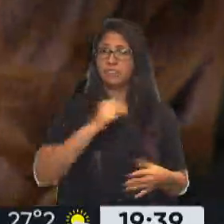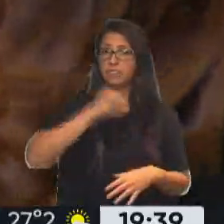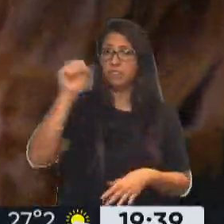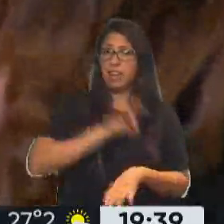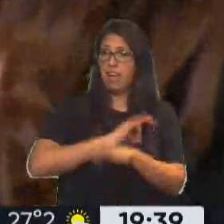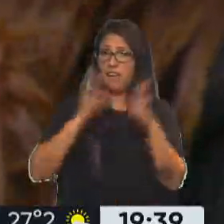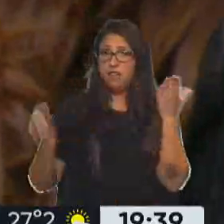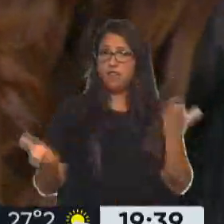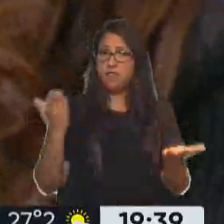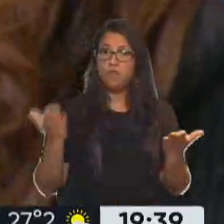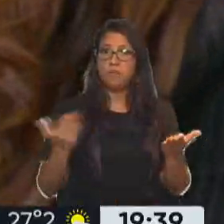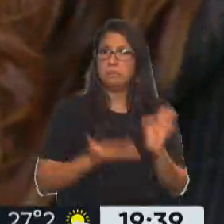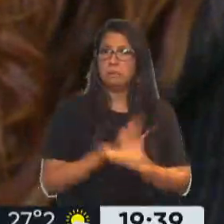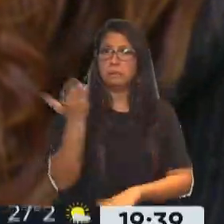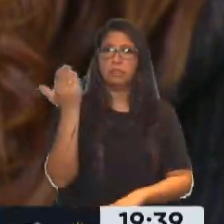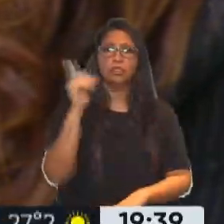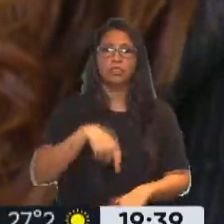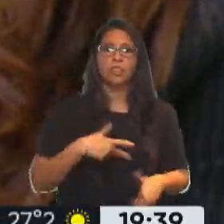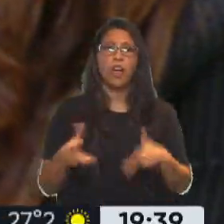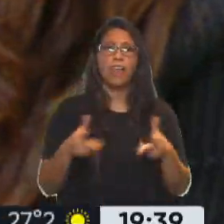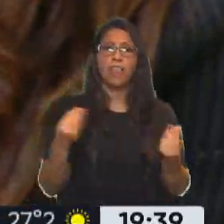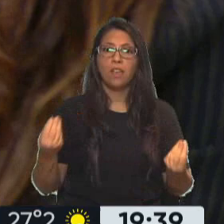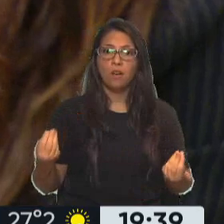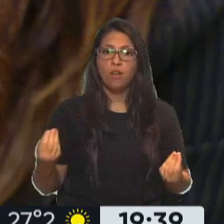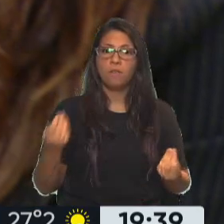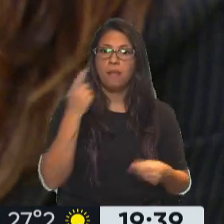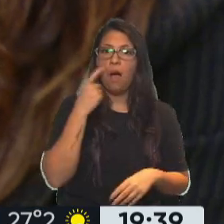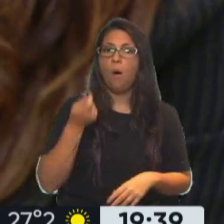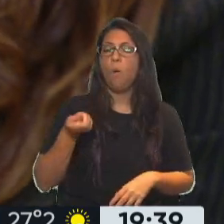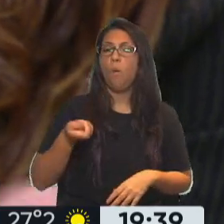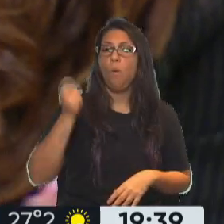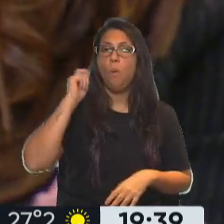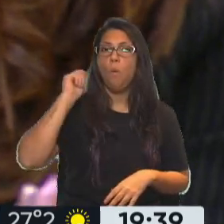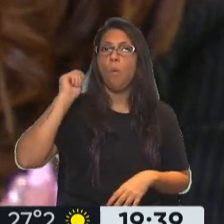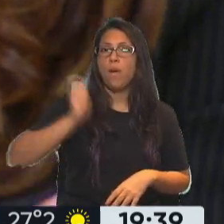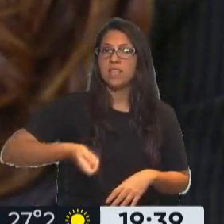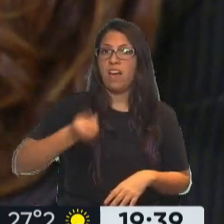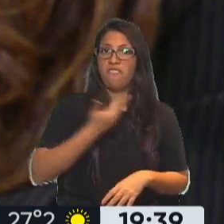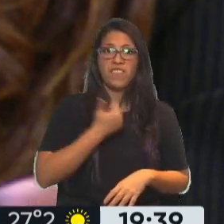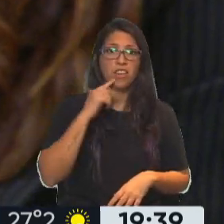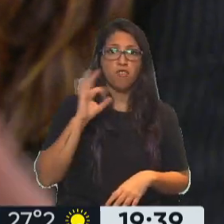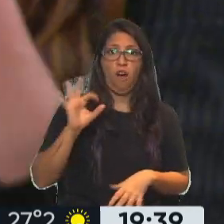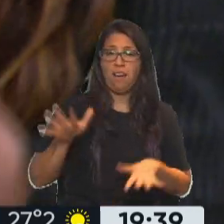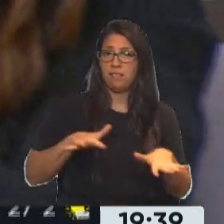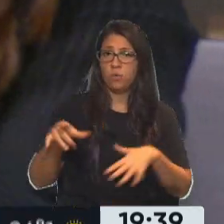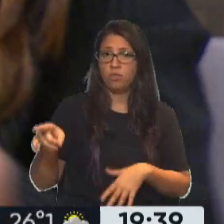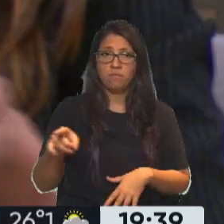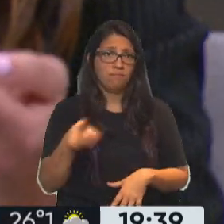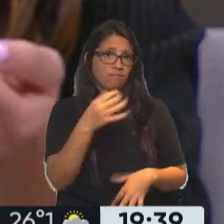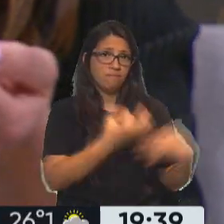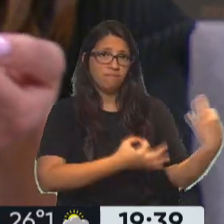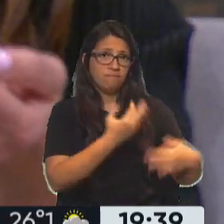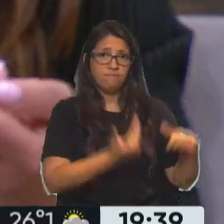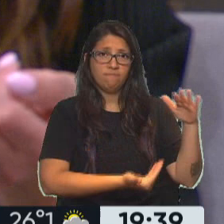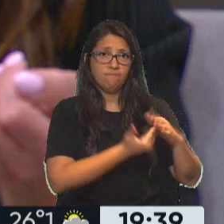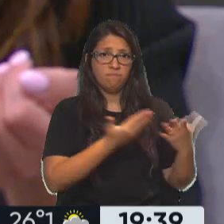interanual que existe. Con esto digo que... Mira lo que le están haciendo a la jueza Figueroa. Exactamente. Fíjate que la Corte Suprema de Justicia desconoce con la jueza